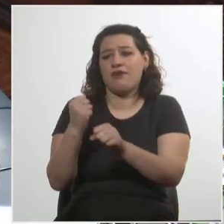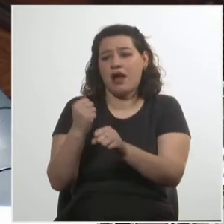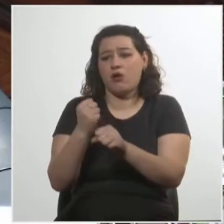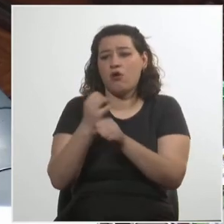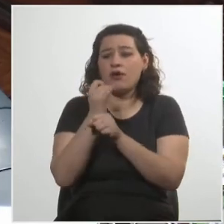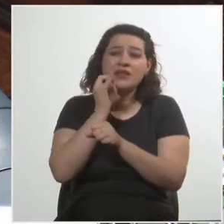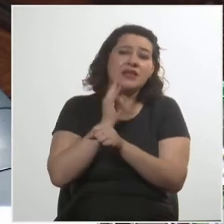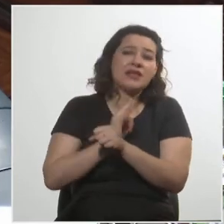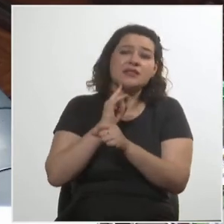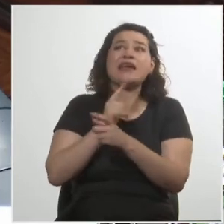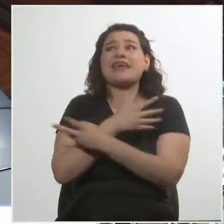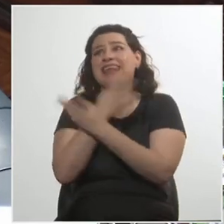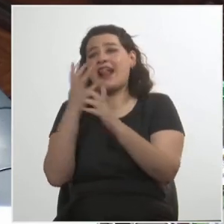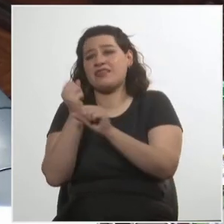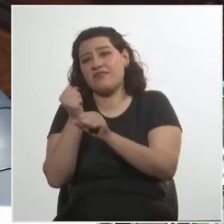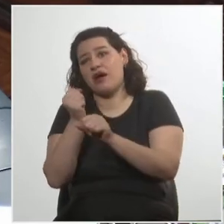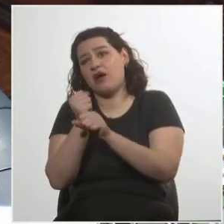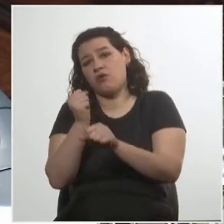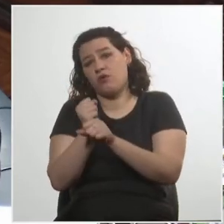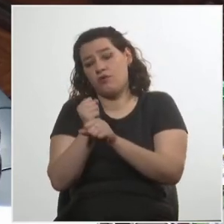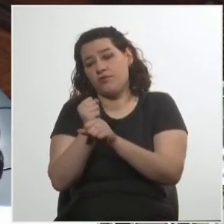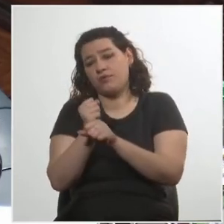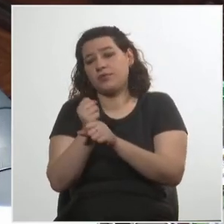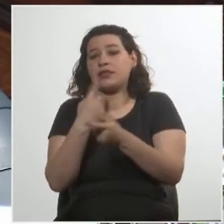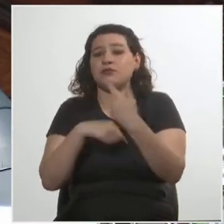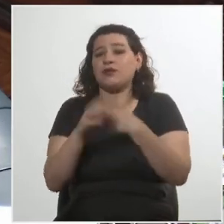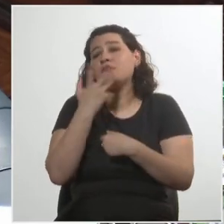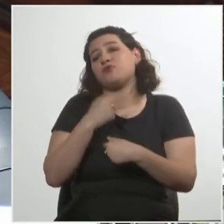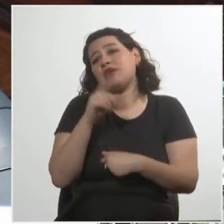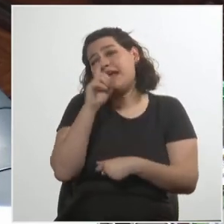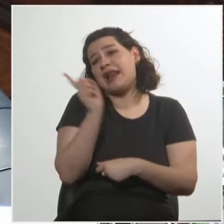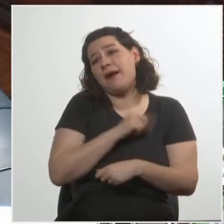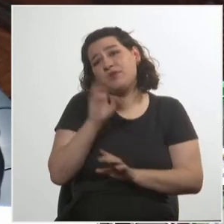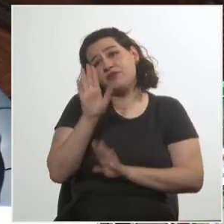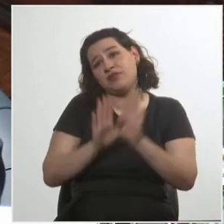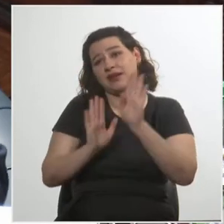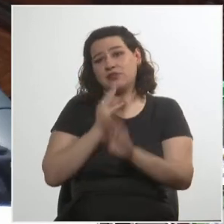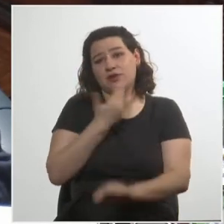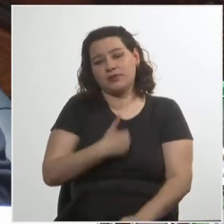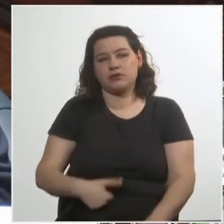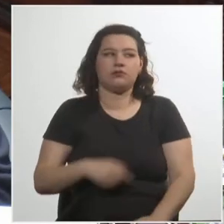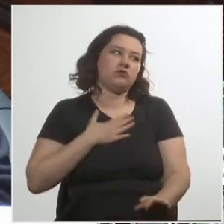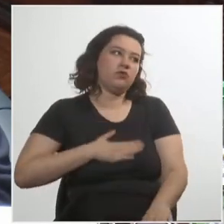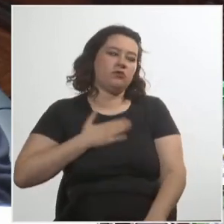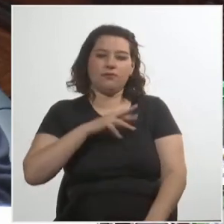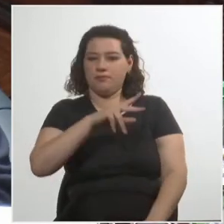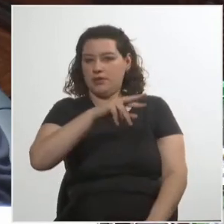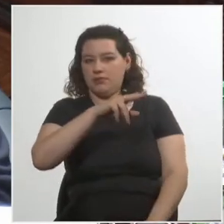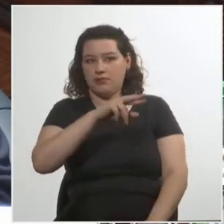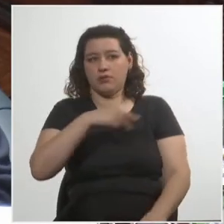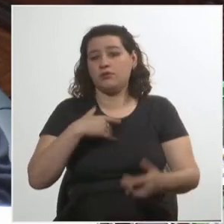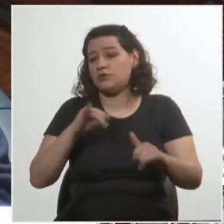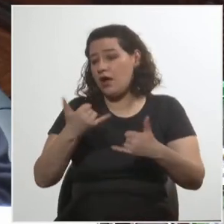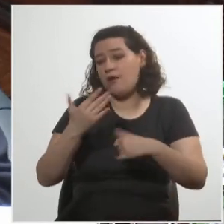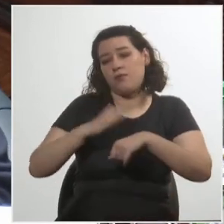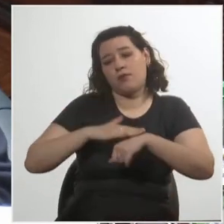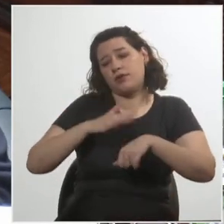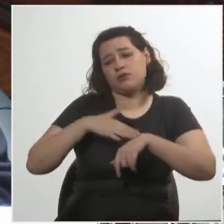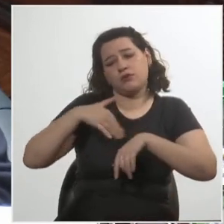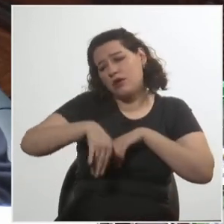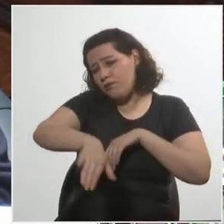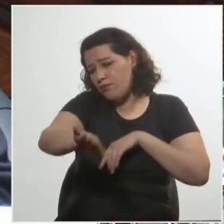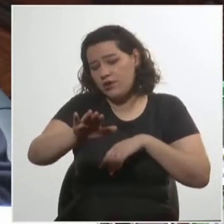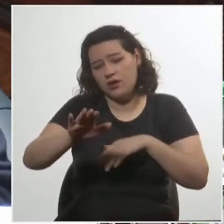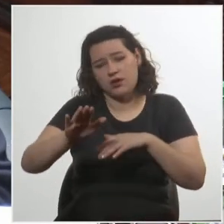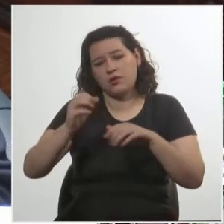así que me gustaría votar rapidito señora que llegue esto en el momento que tiene que